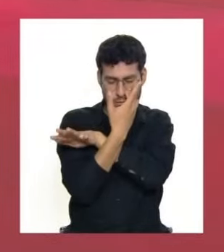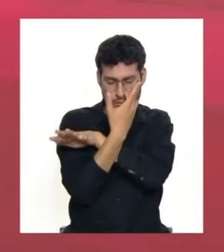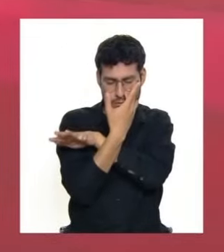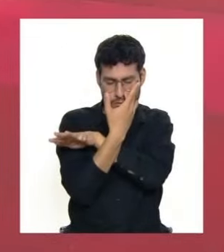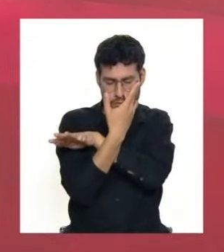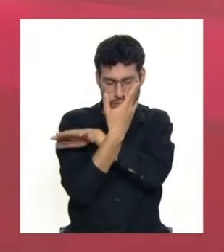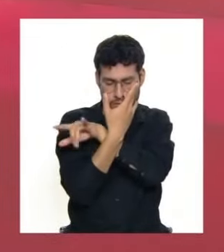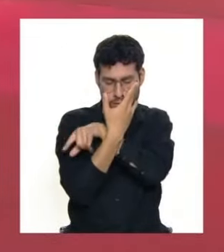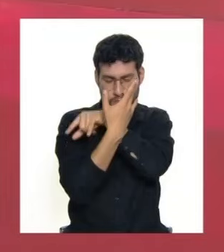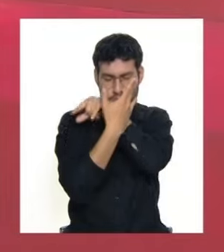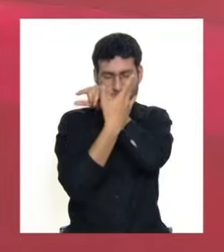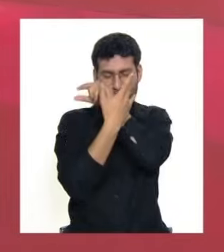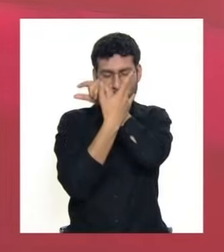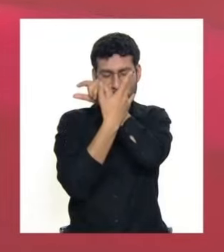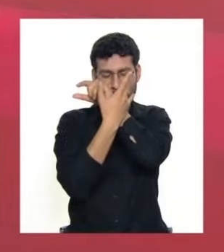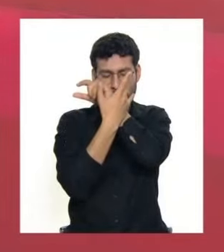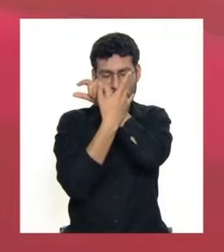Inhalo derecha,